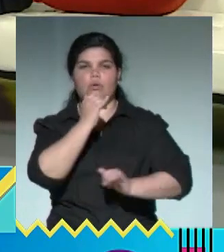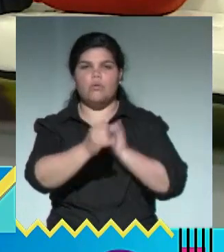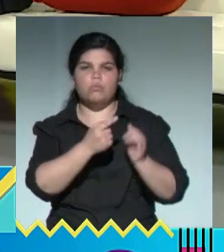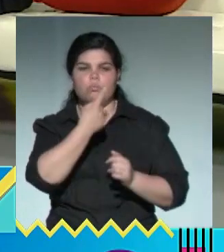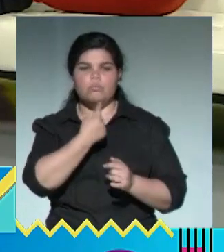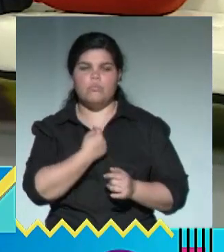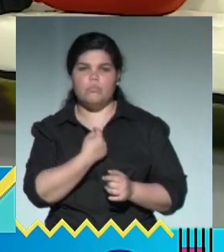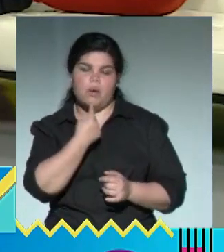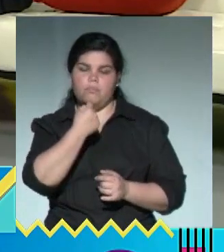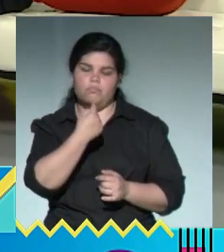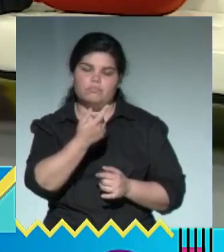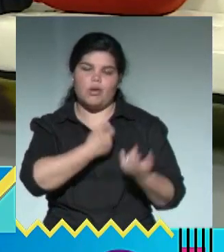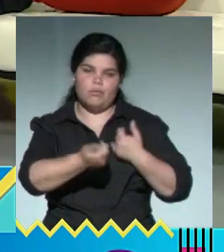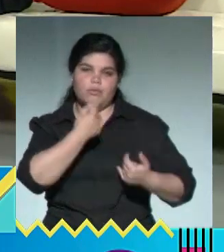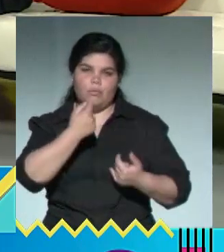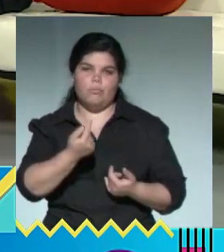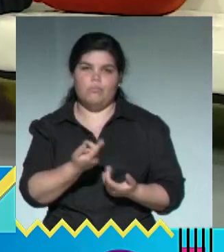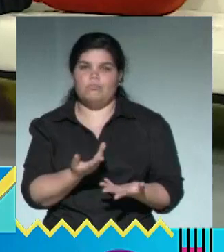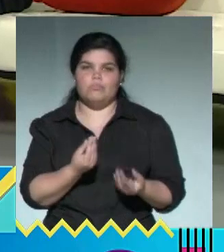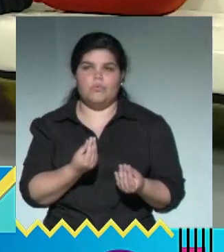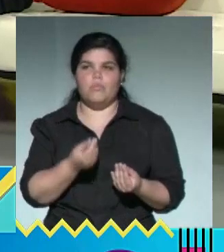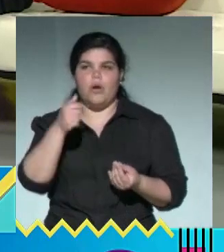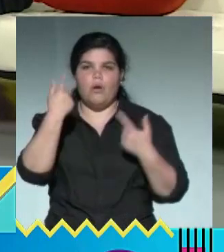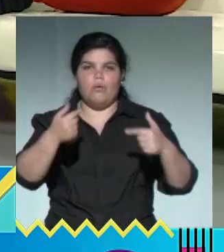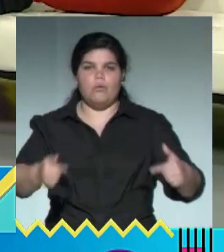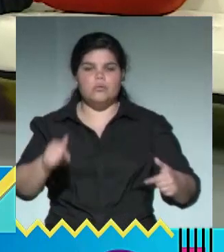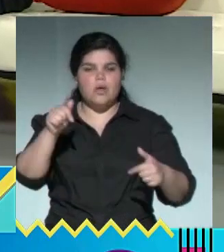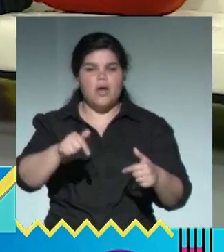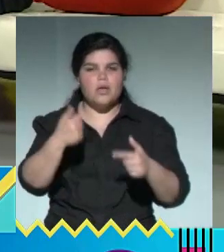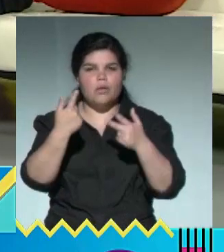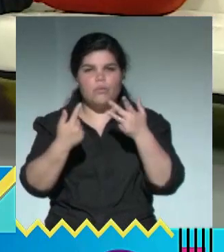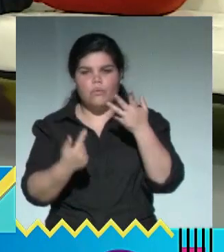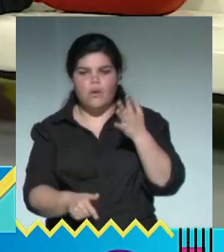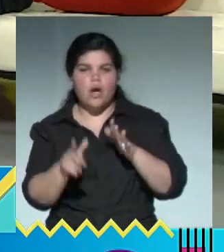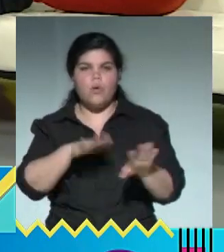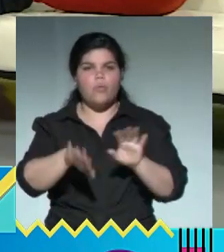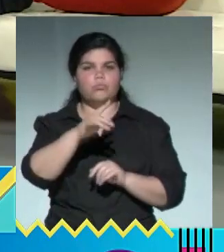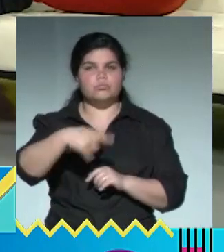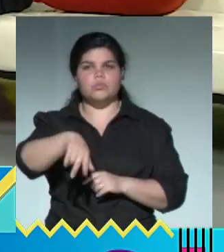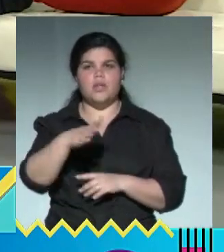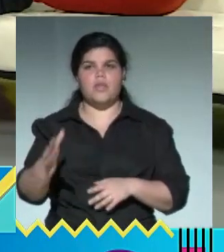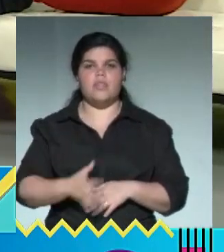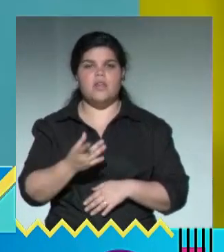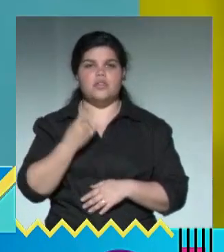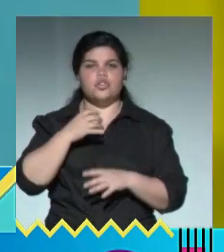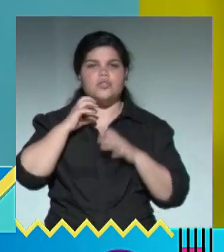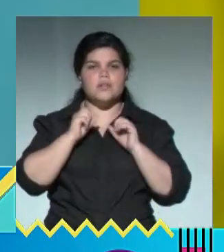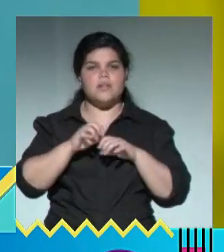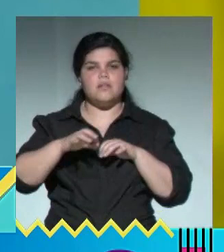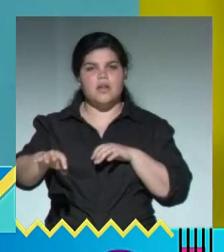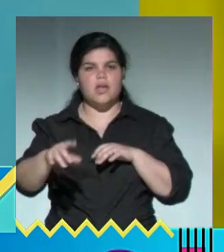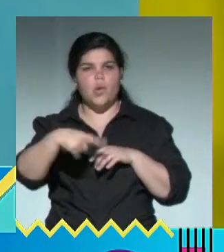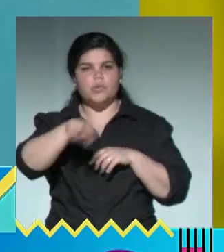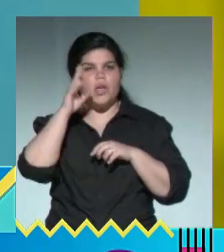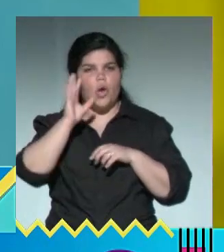recurso humano puesto, el recurso técnico y material también puesto allí. ¿Qué balance se hace también desde ustedes, desde la dirección, desde la Secretaría? Bueno, yo creo que el